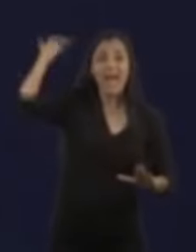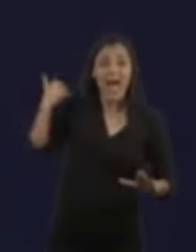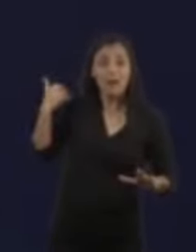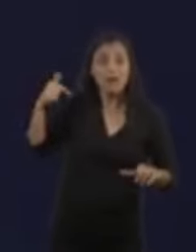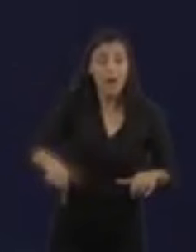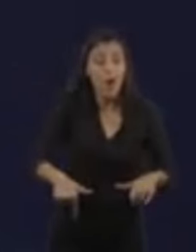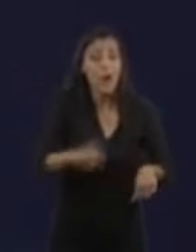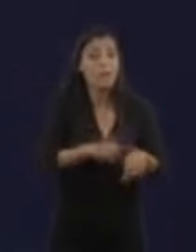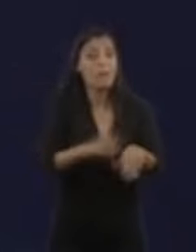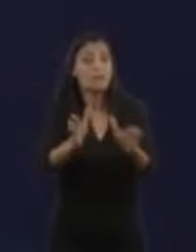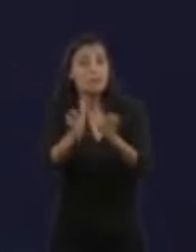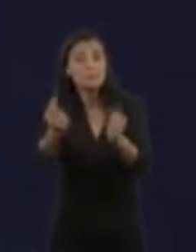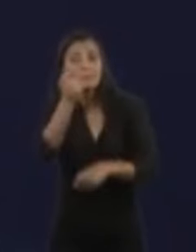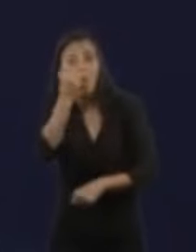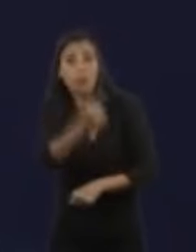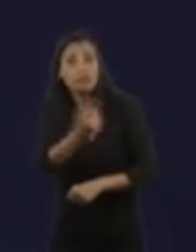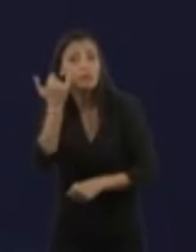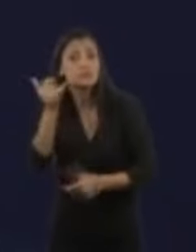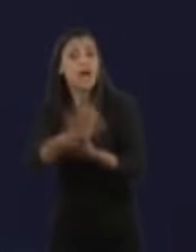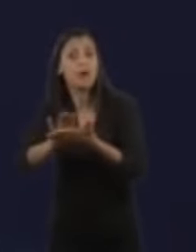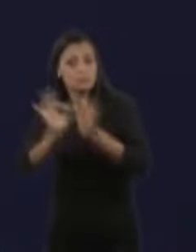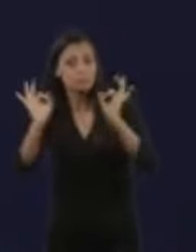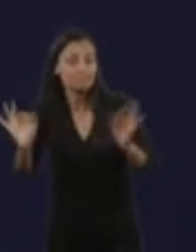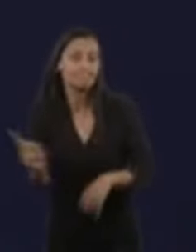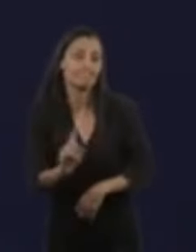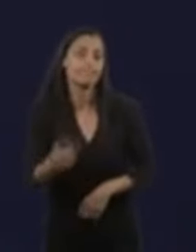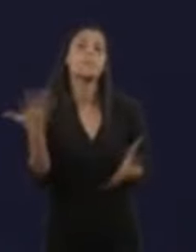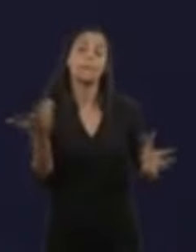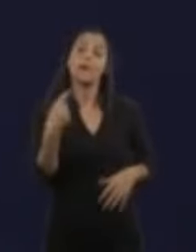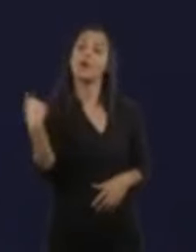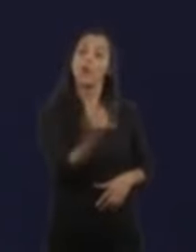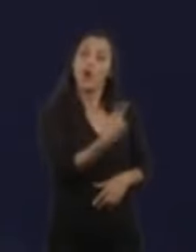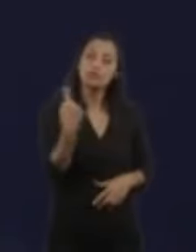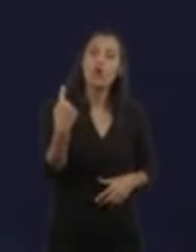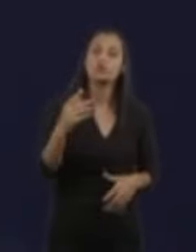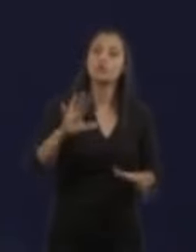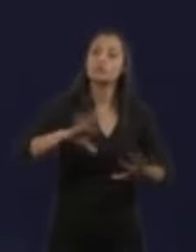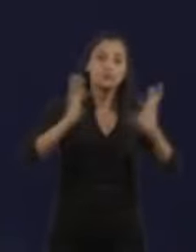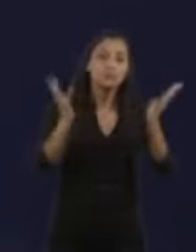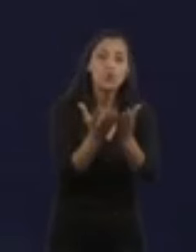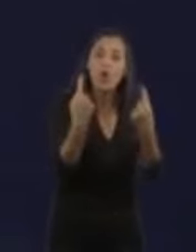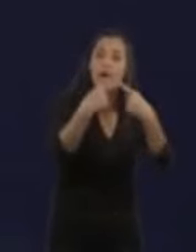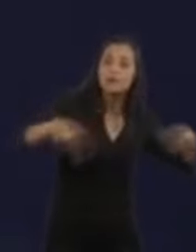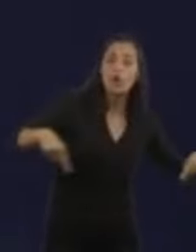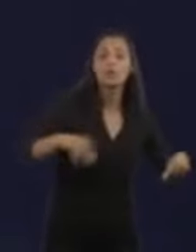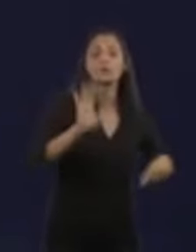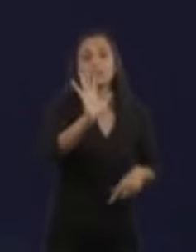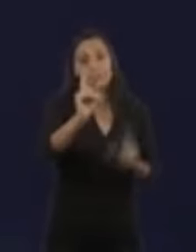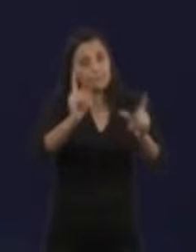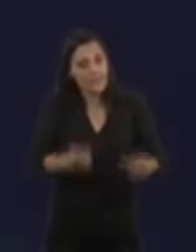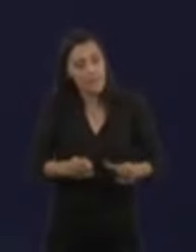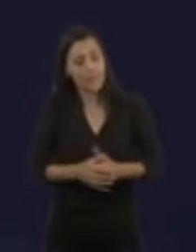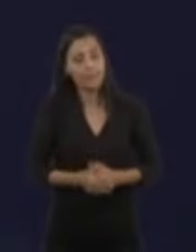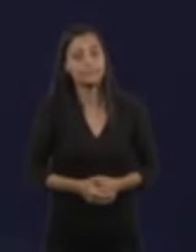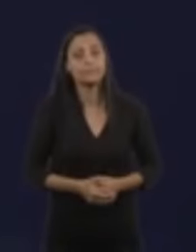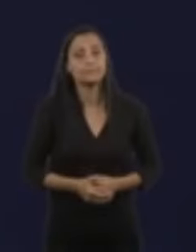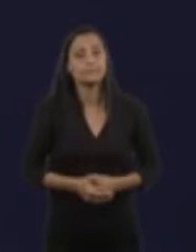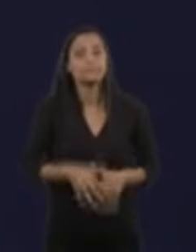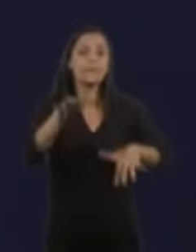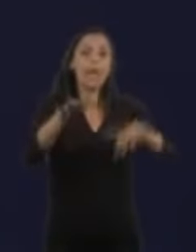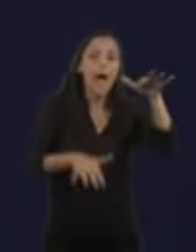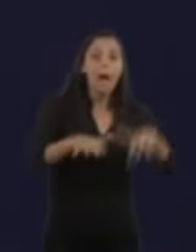tiempo pero todo todo todo lo que estamos haciendo e incluso cosas que tal vez nos lleguen